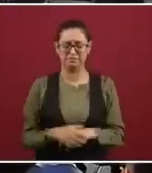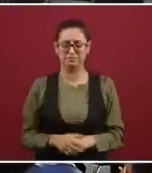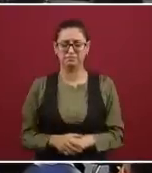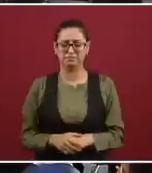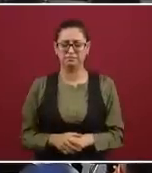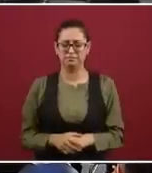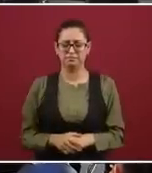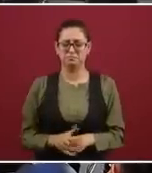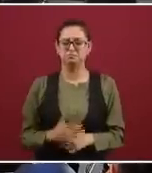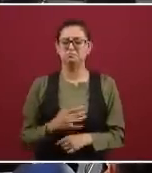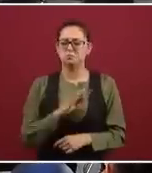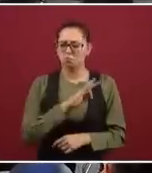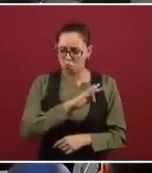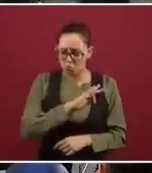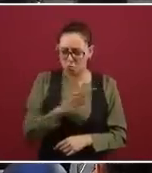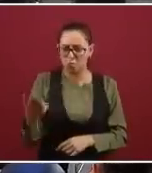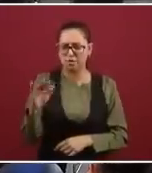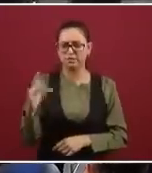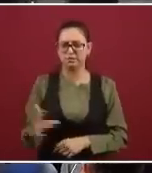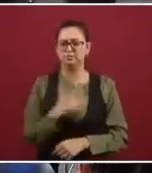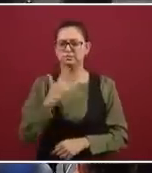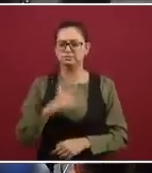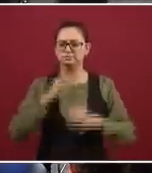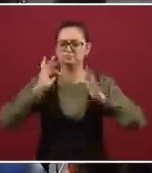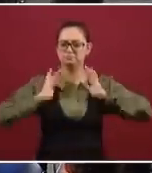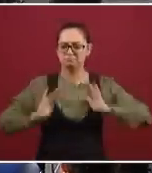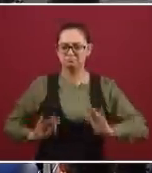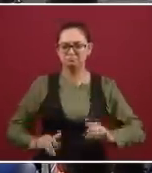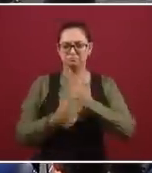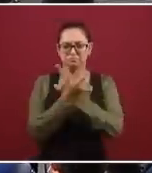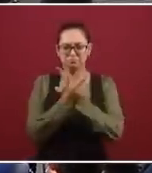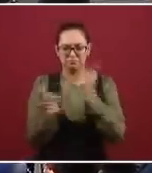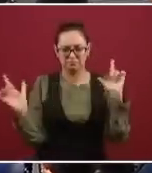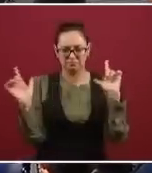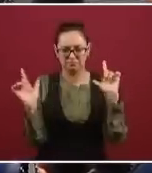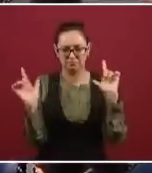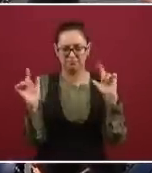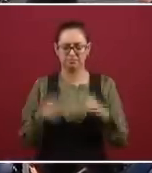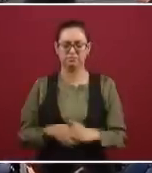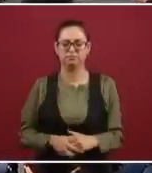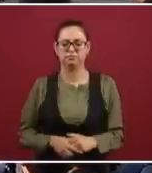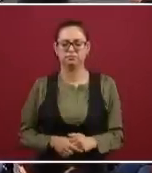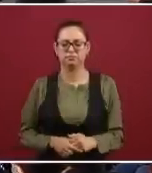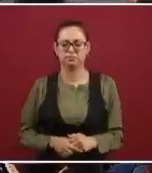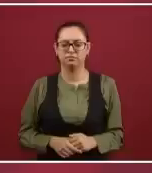sentirnos completamente libres. Y